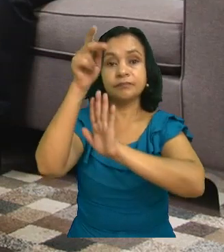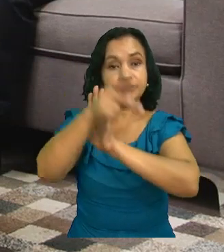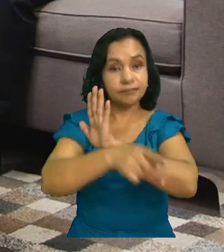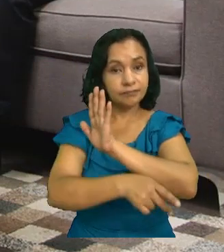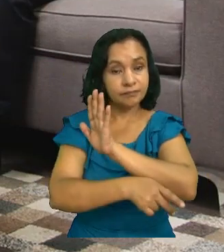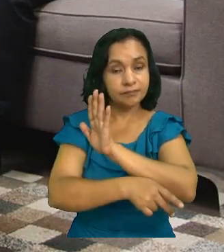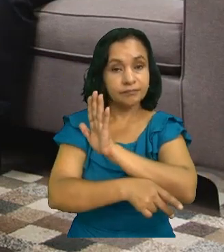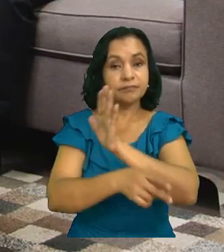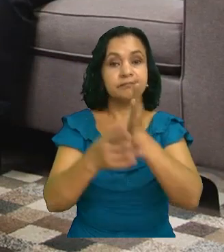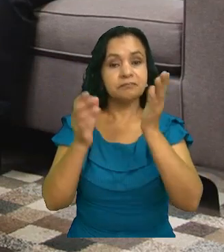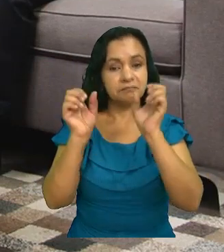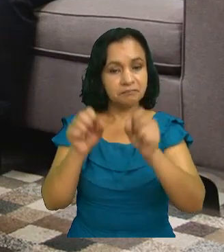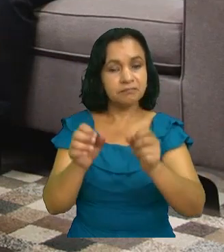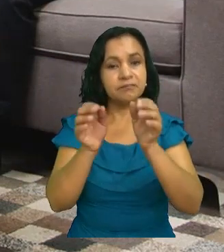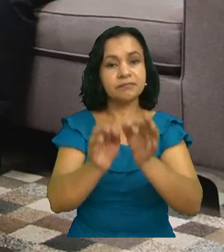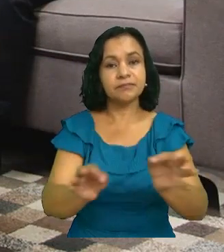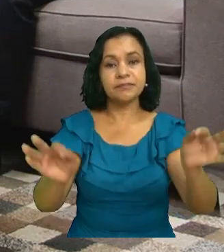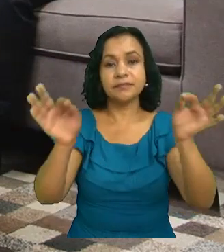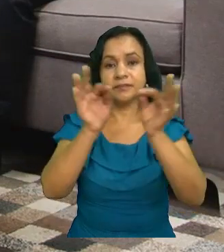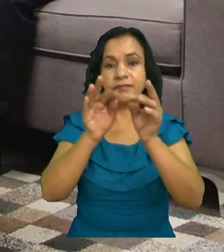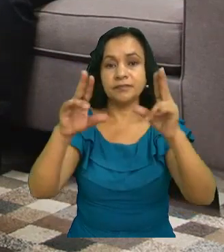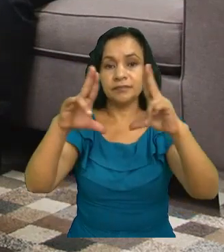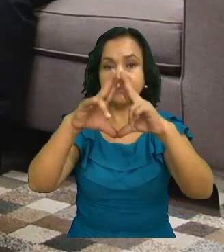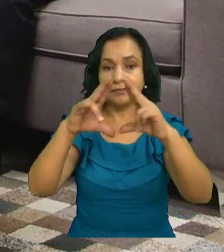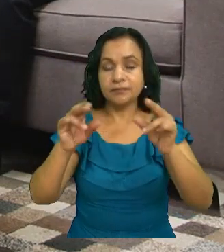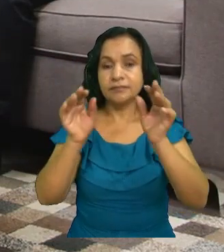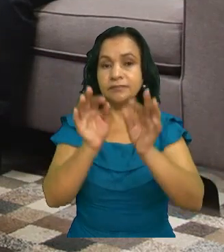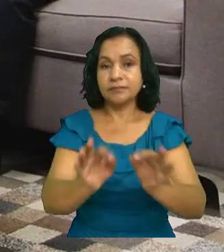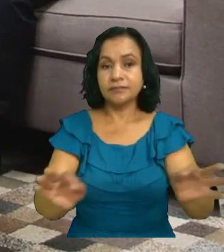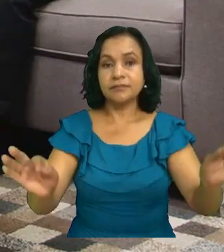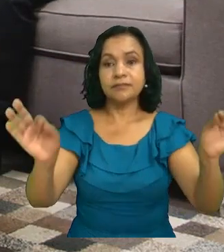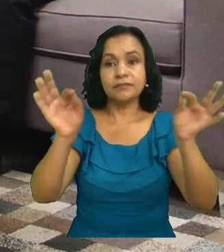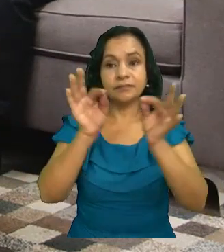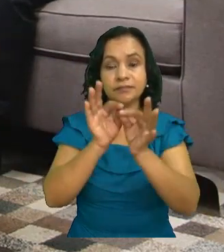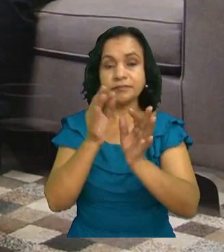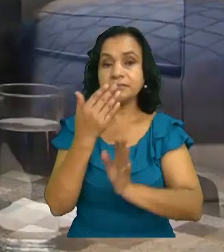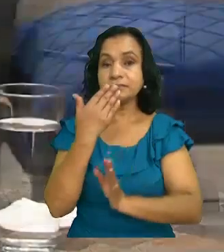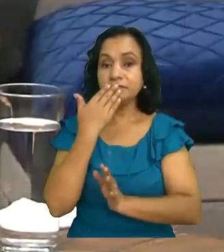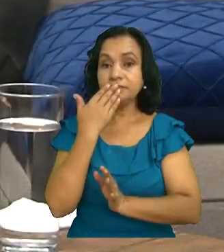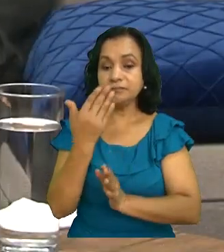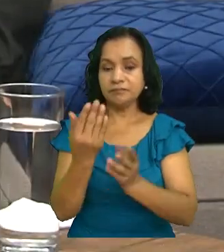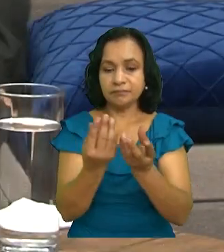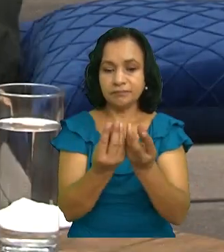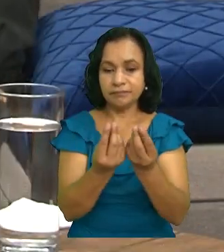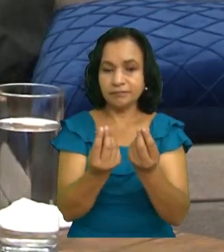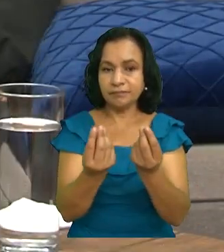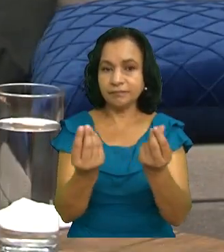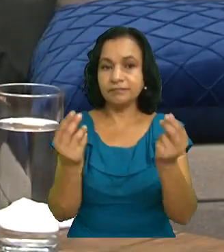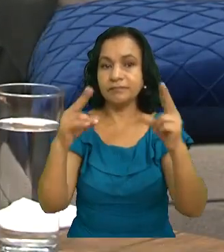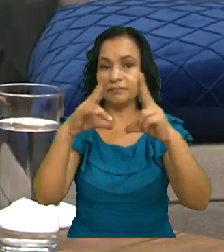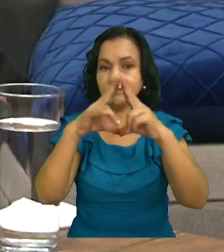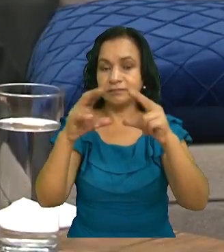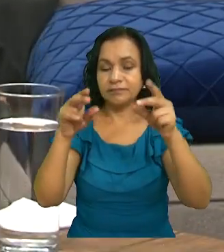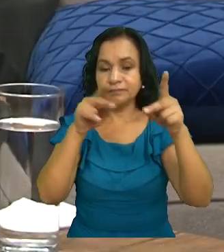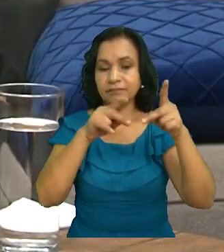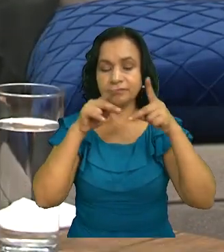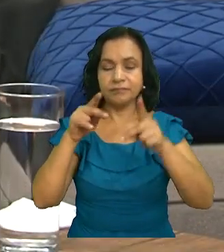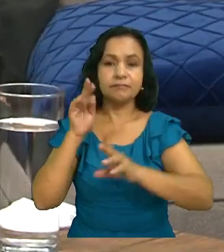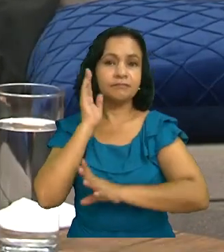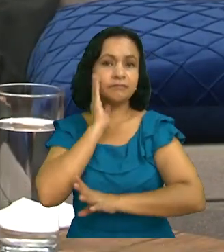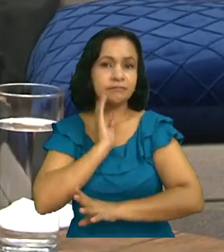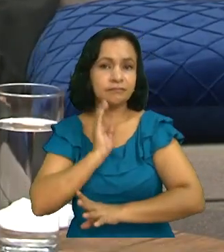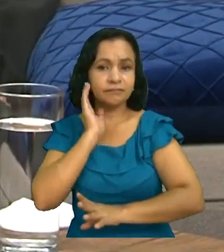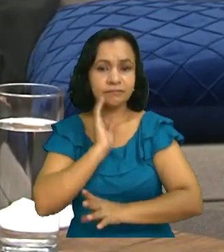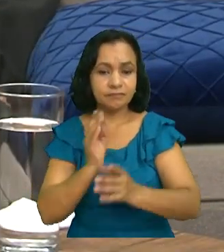productos al mercado internacional. Nicaragua es un país rico, tiene muy buenas tierras, tiene productores con mucha